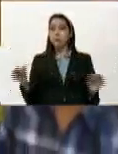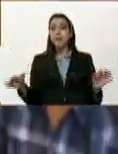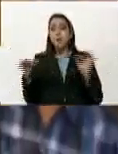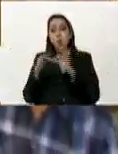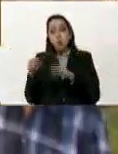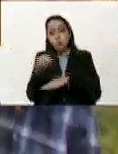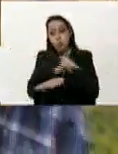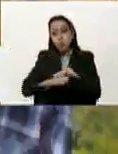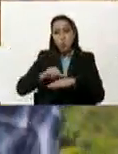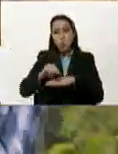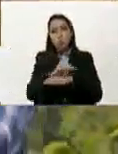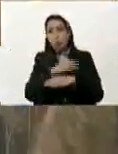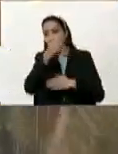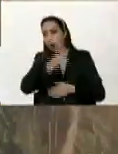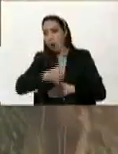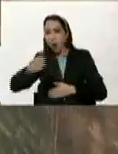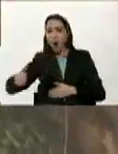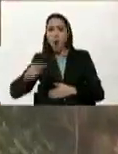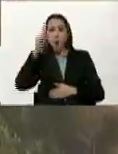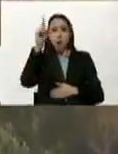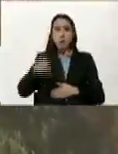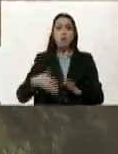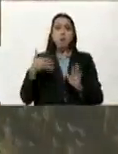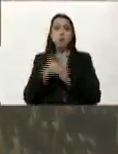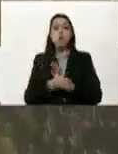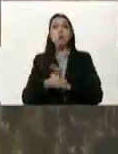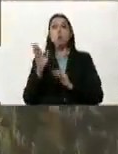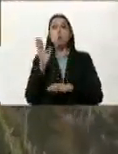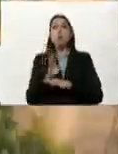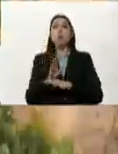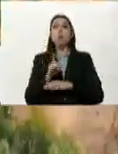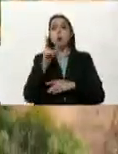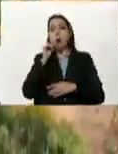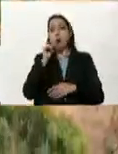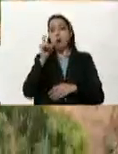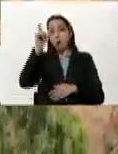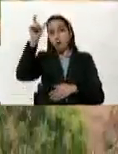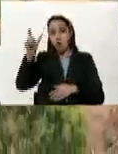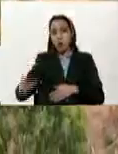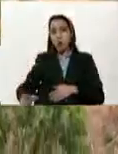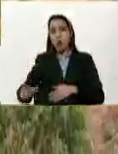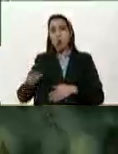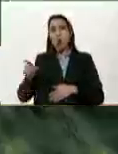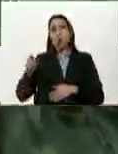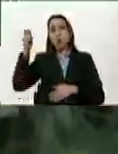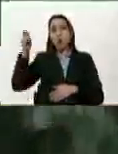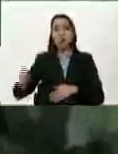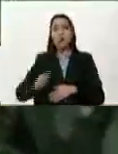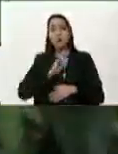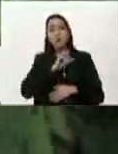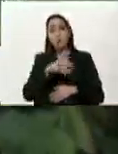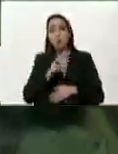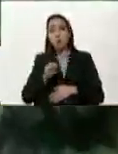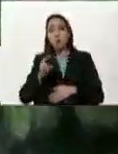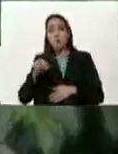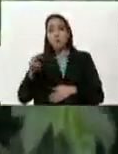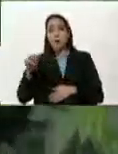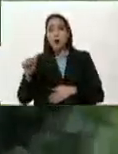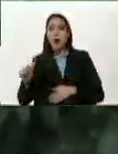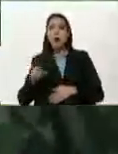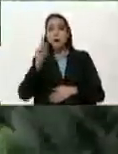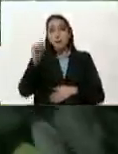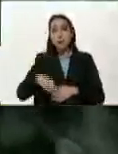ministerios y por supuesto con la mano de nuestro protector del estado media nuestro compañero diputado y exxon guzmán corto media